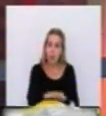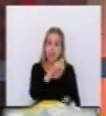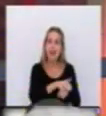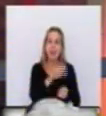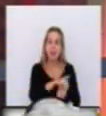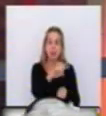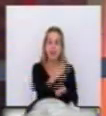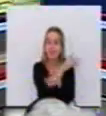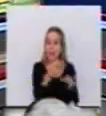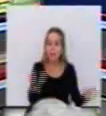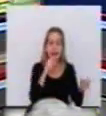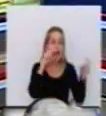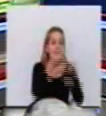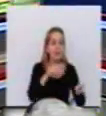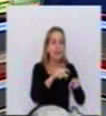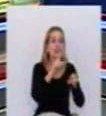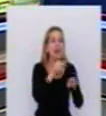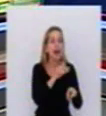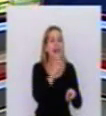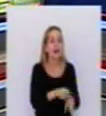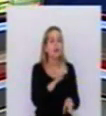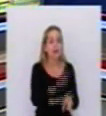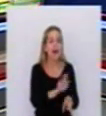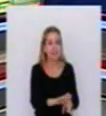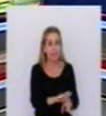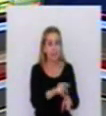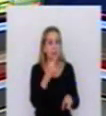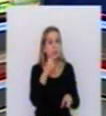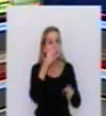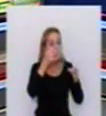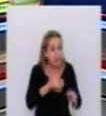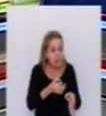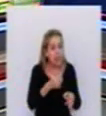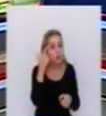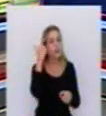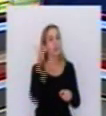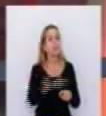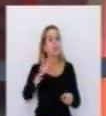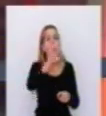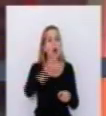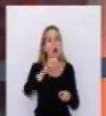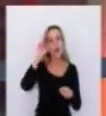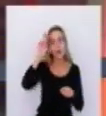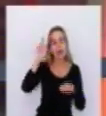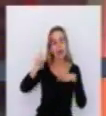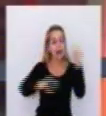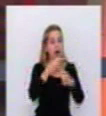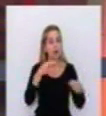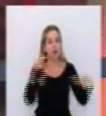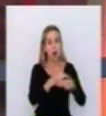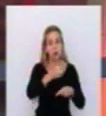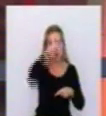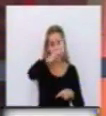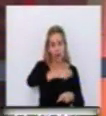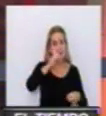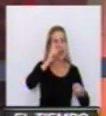o puede dar lugar a las dudas que genera la querella. Obviamente Sandra Arroyo Salgado está hablando de homicidio, lo viene diciendo, y